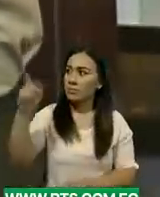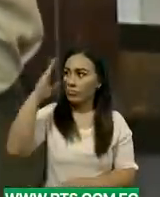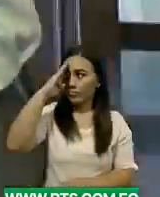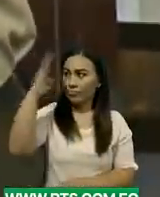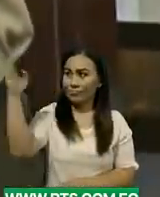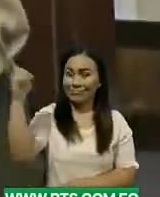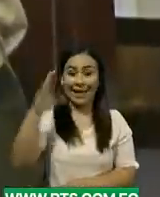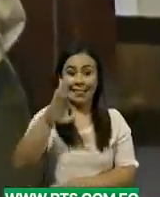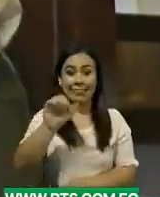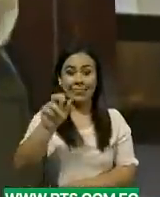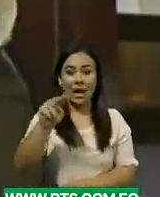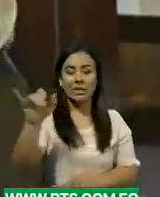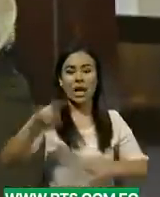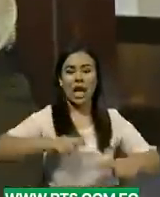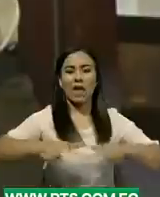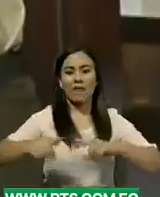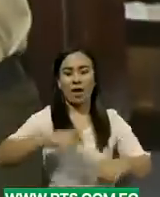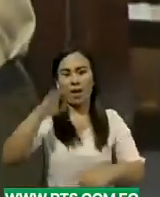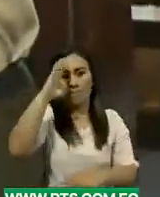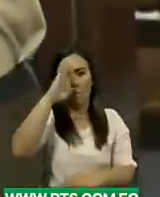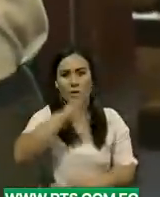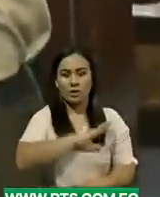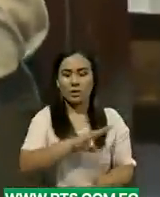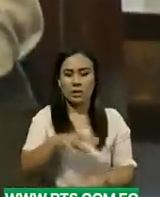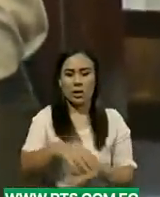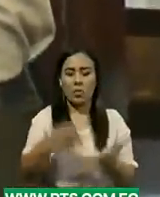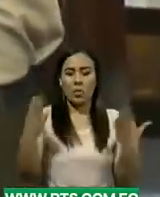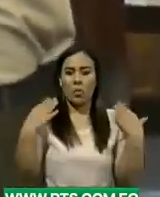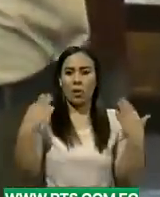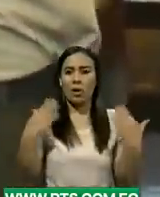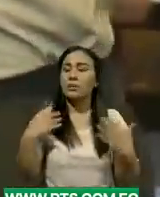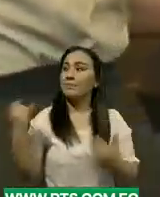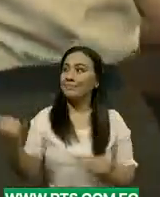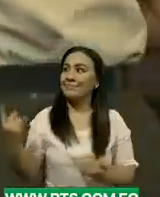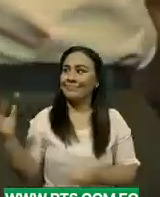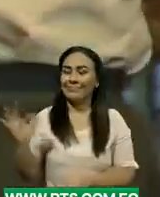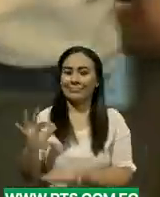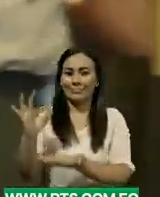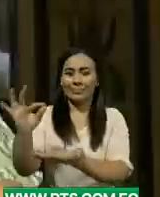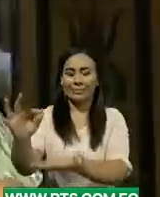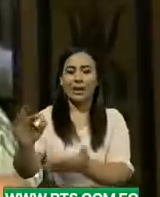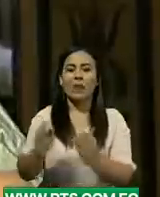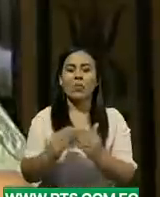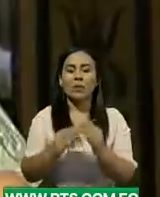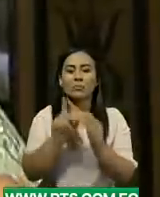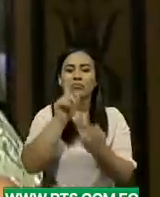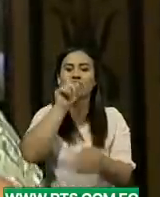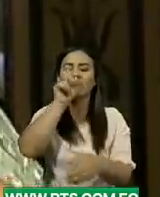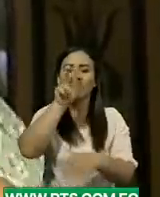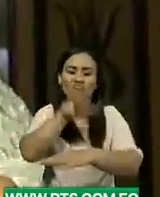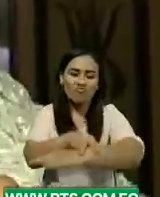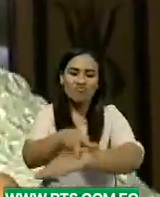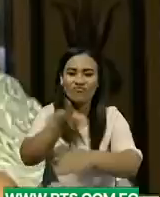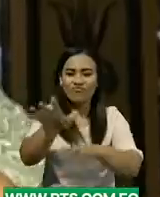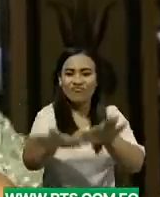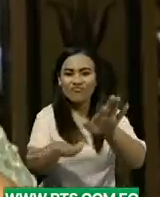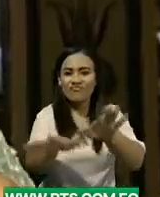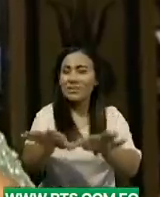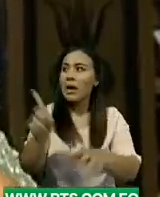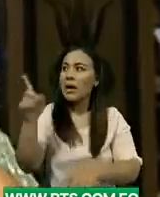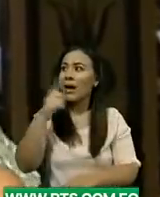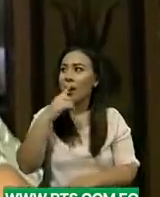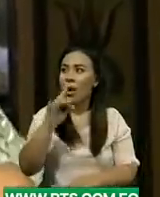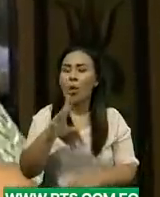Tania Marina, jefa del Distrito de Policía de Guayaquil, quien recibió el cóndor de oro. ¿Verdad? Y eso nos hace que distintos